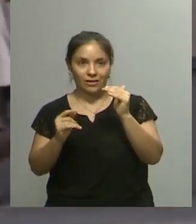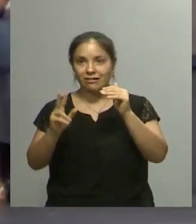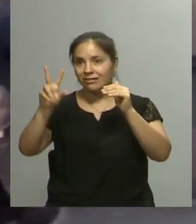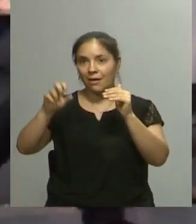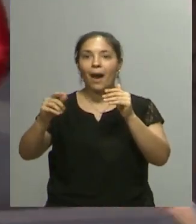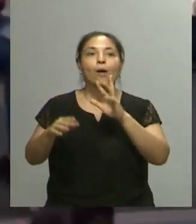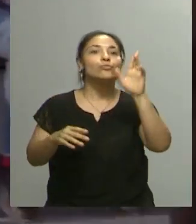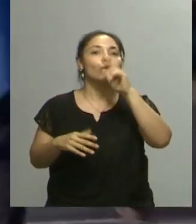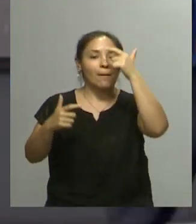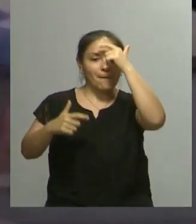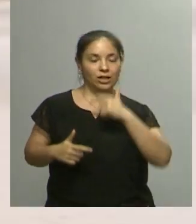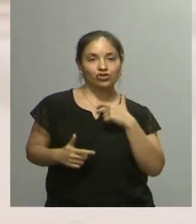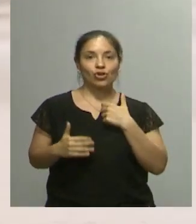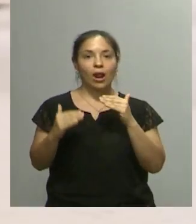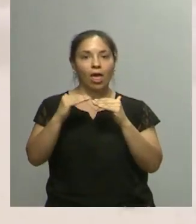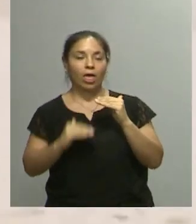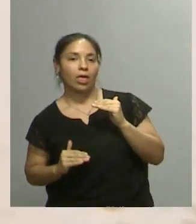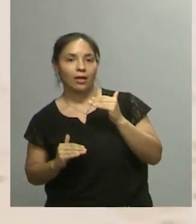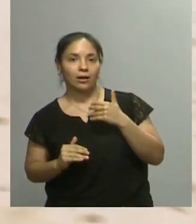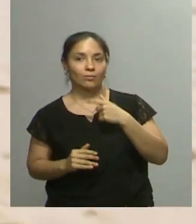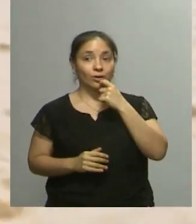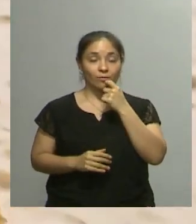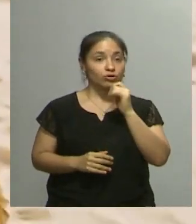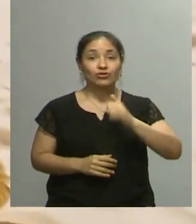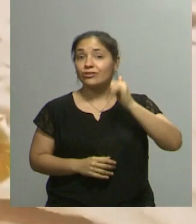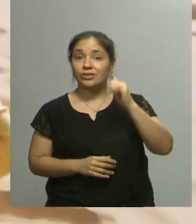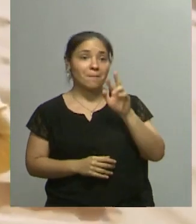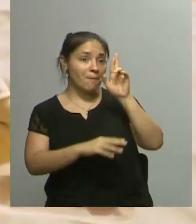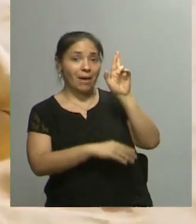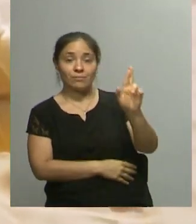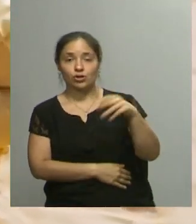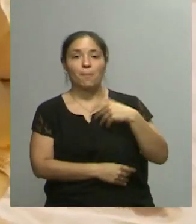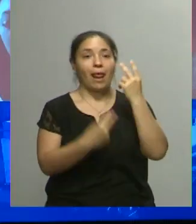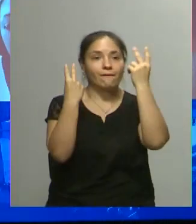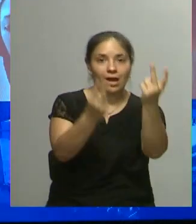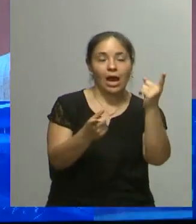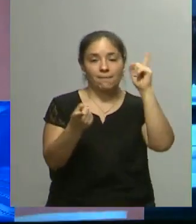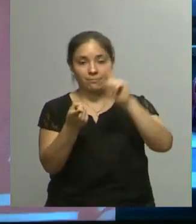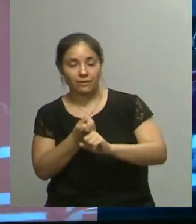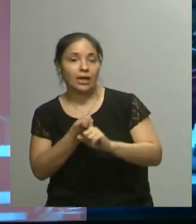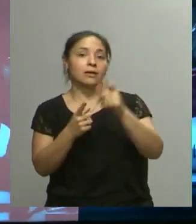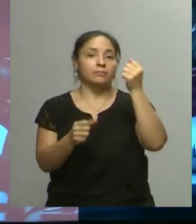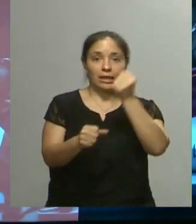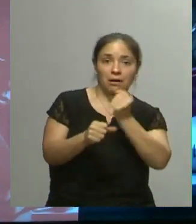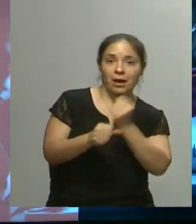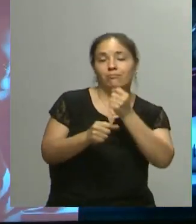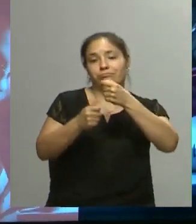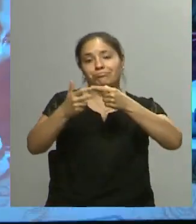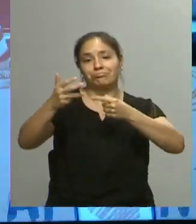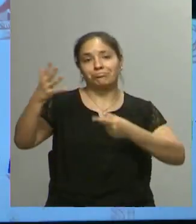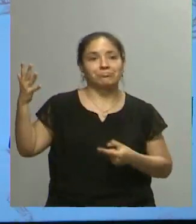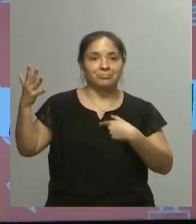humano, ¿no? Yo tengo que pedir, no importa si soy mayor de edad, permiso para viajar, para casarme, para trabajar, para etcétera, etcétera, etcétera,